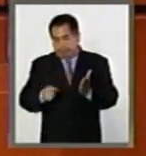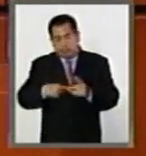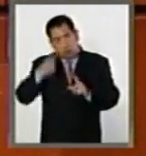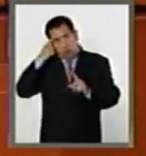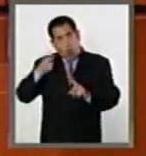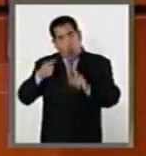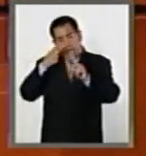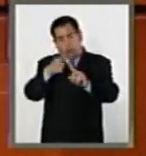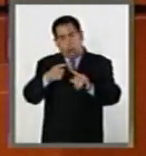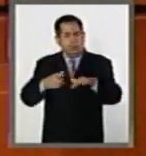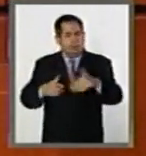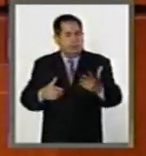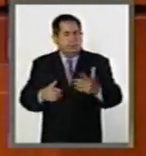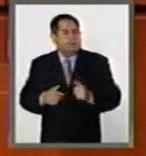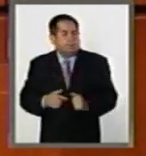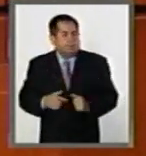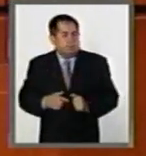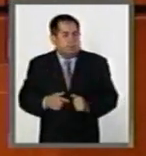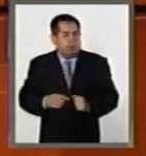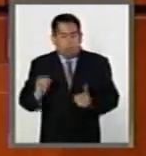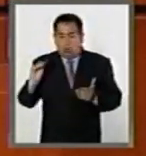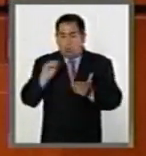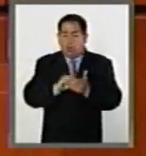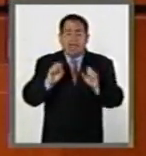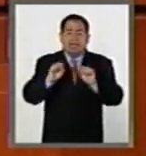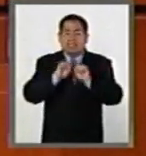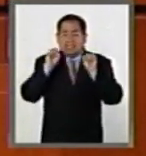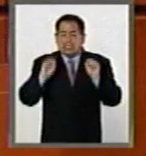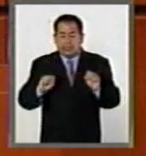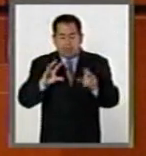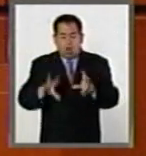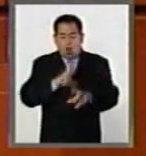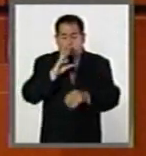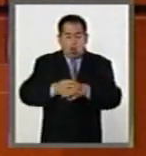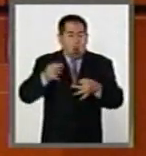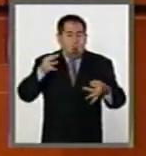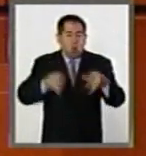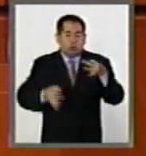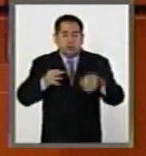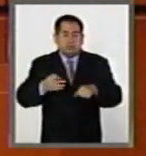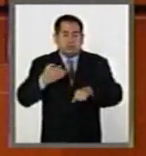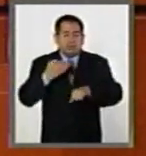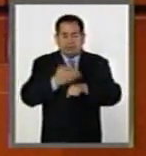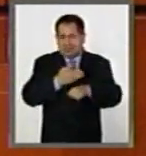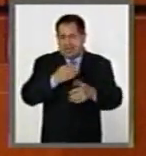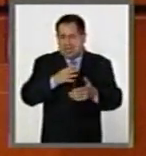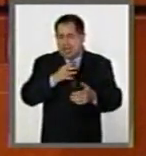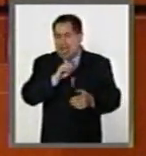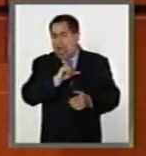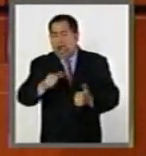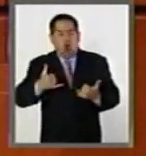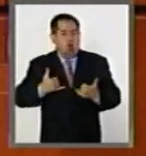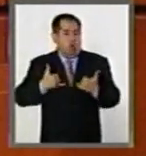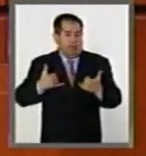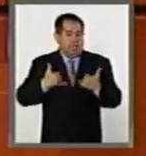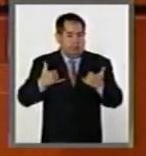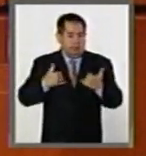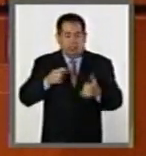objeto establecer un sistema integral de justicia penal para las y los adolescentes en todo el